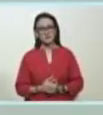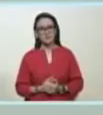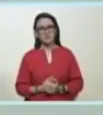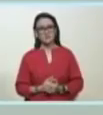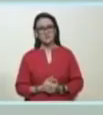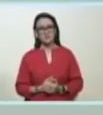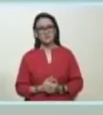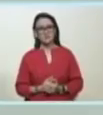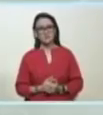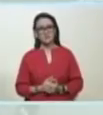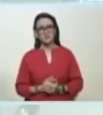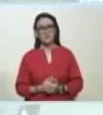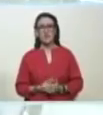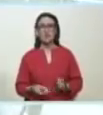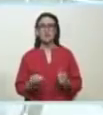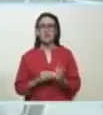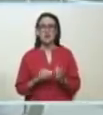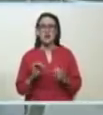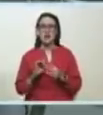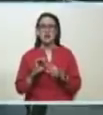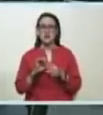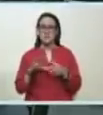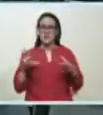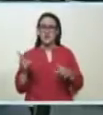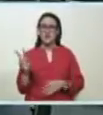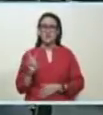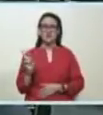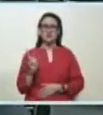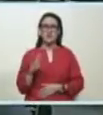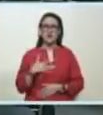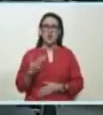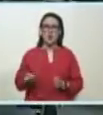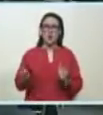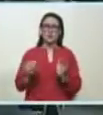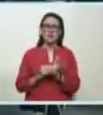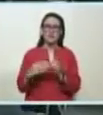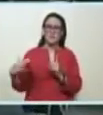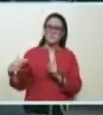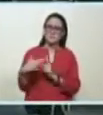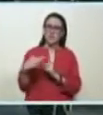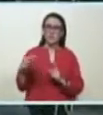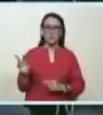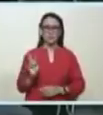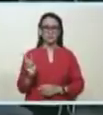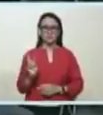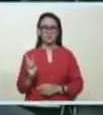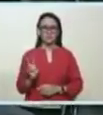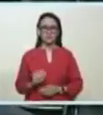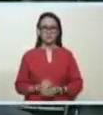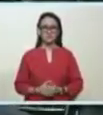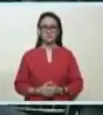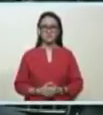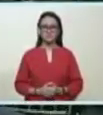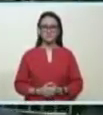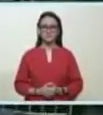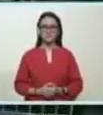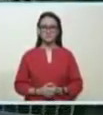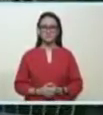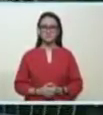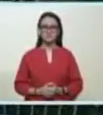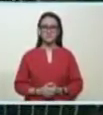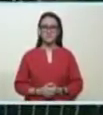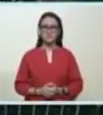bandeja la oportunidad para que los enemigos de Venezuela ataquen nuestra soberanía.